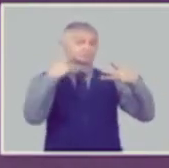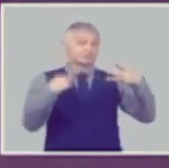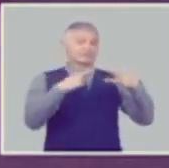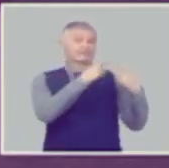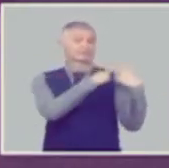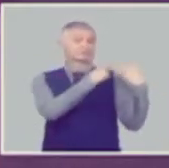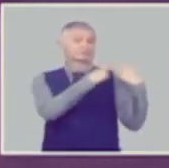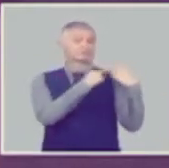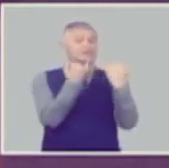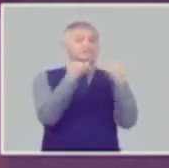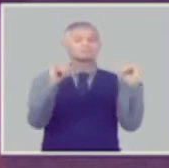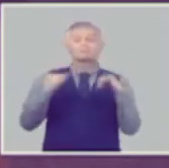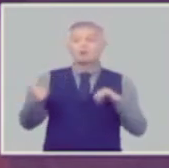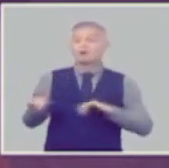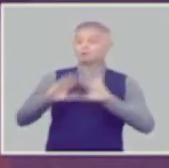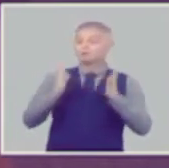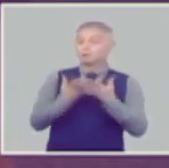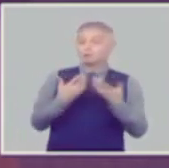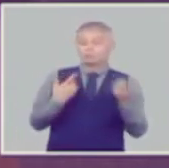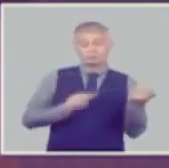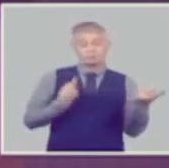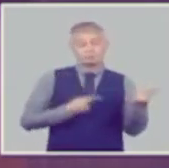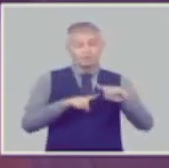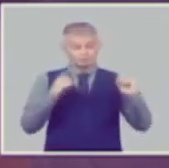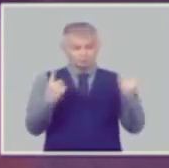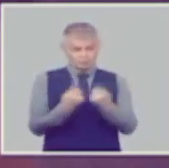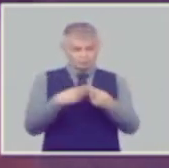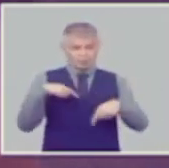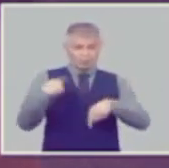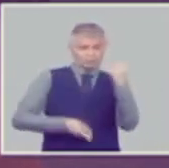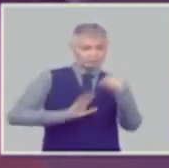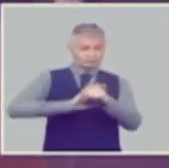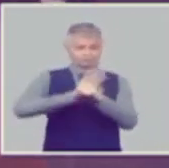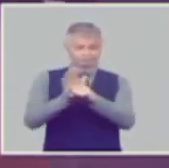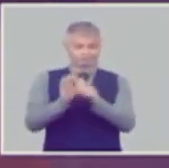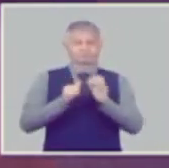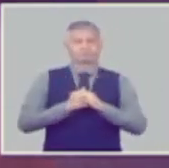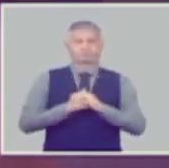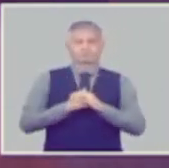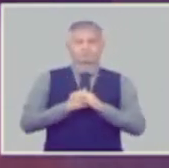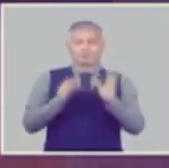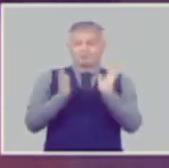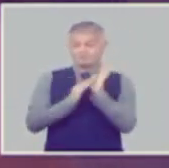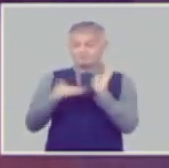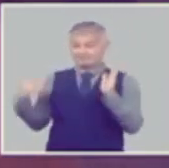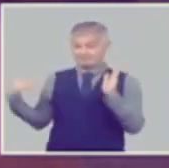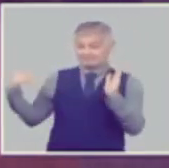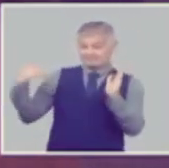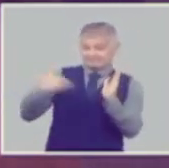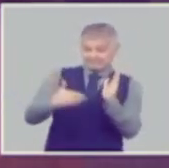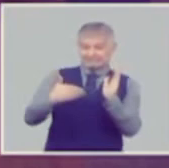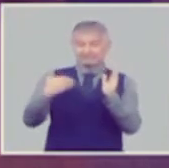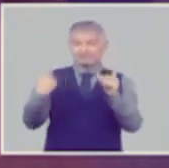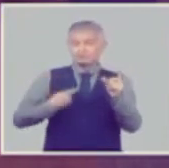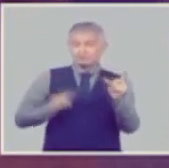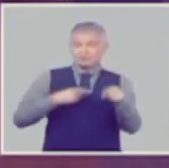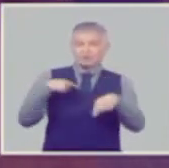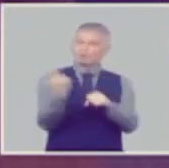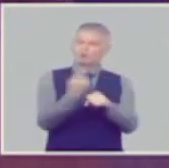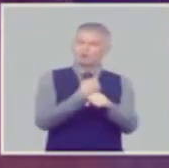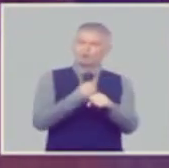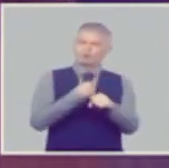esta batalla de todos. Quiero decir hoy aquí que cada hora de estos meses de enfrentamiento a la COVID-19 fue